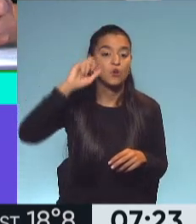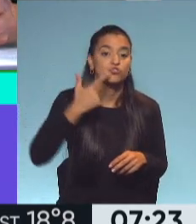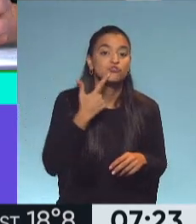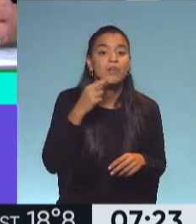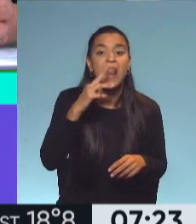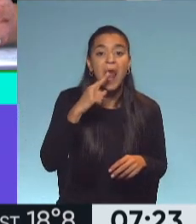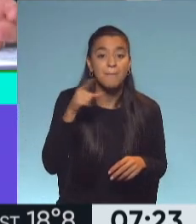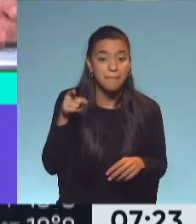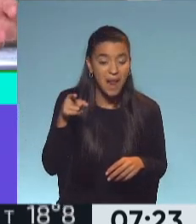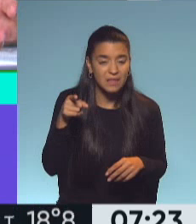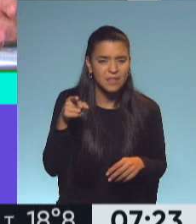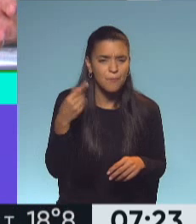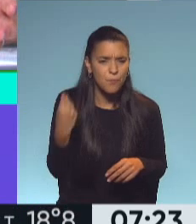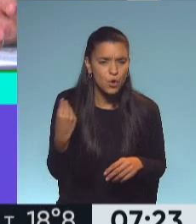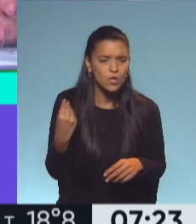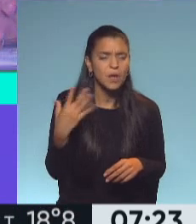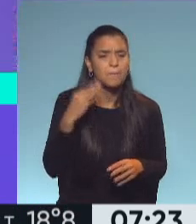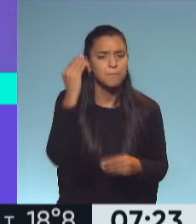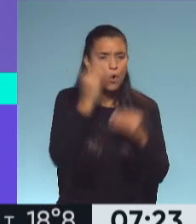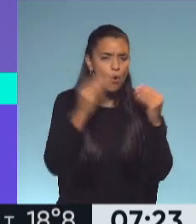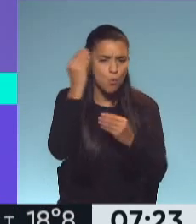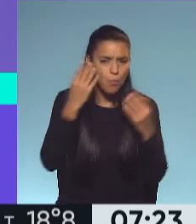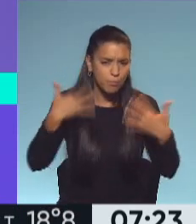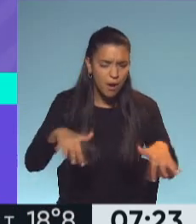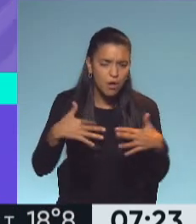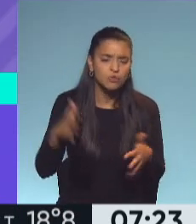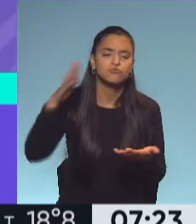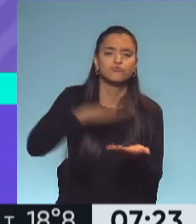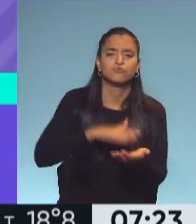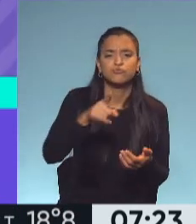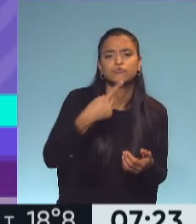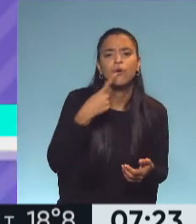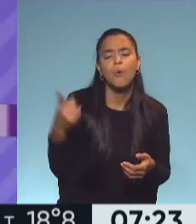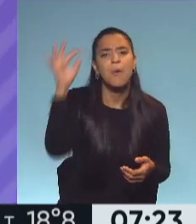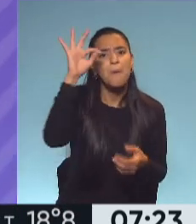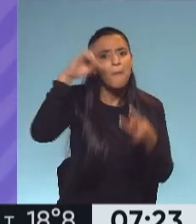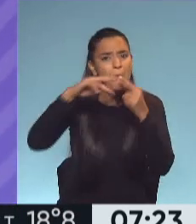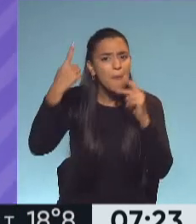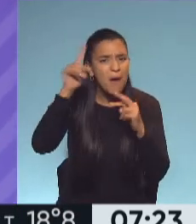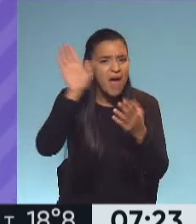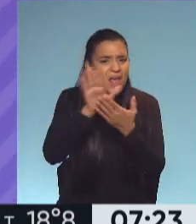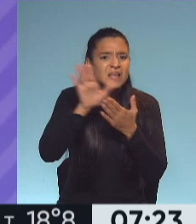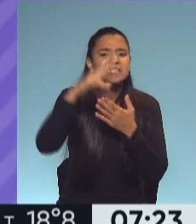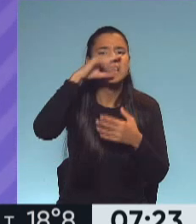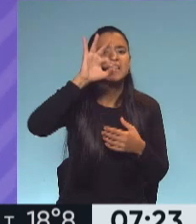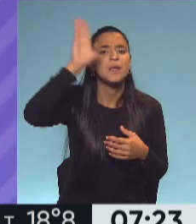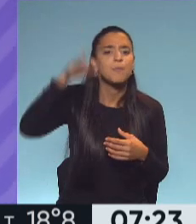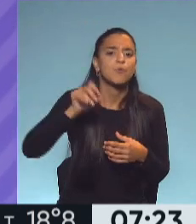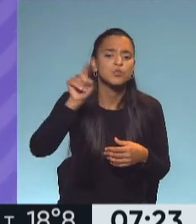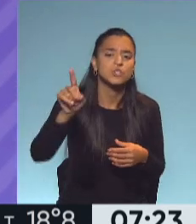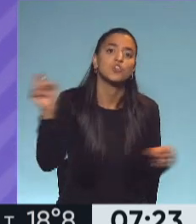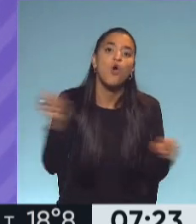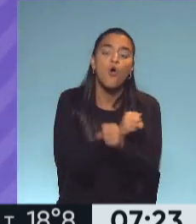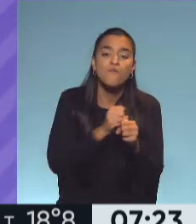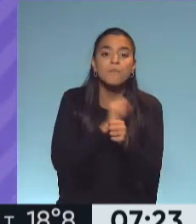Plata. ¿Por qué debemos estar tan preocupados en el marco justamente de esta variante y con un 70% de casos confirmados en